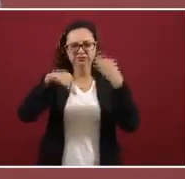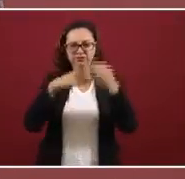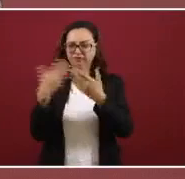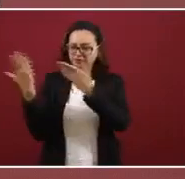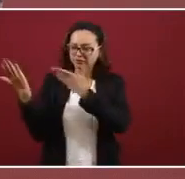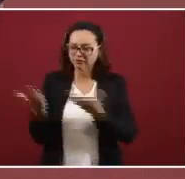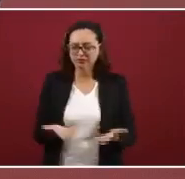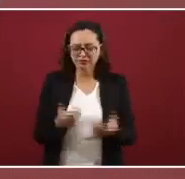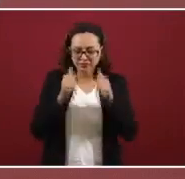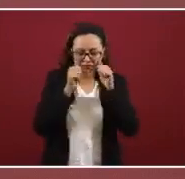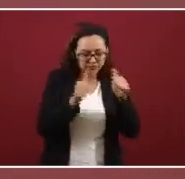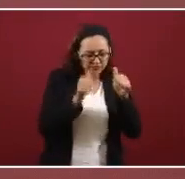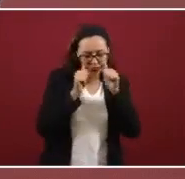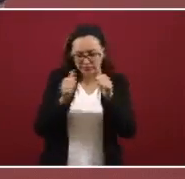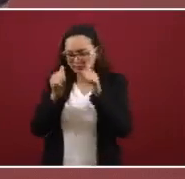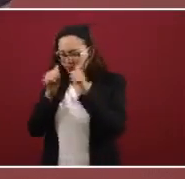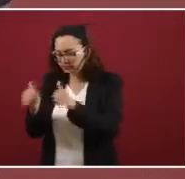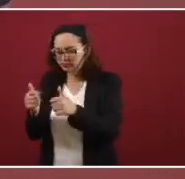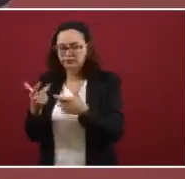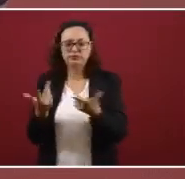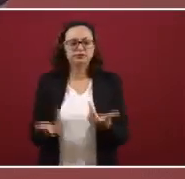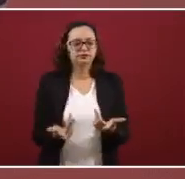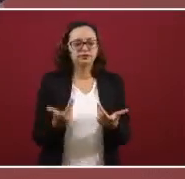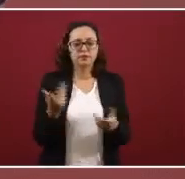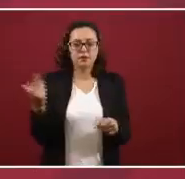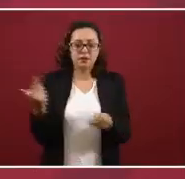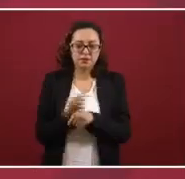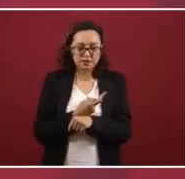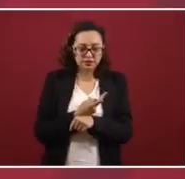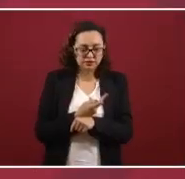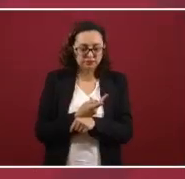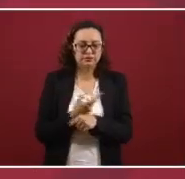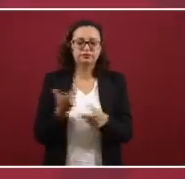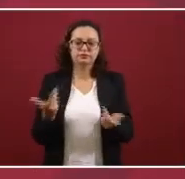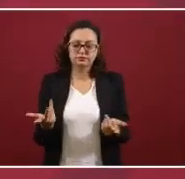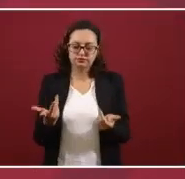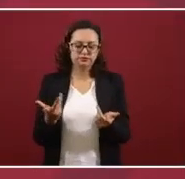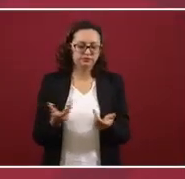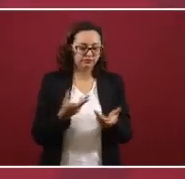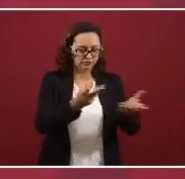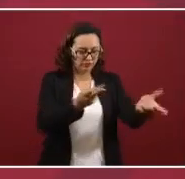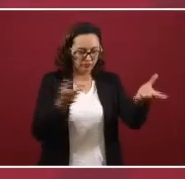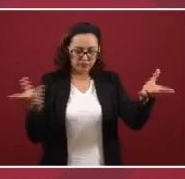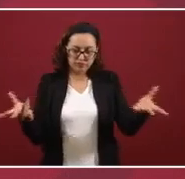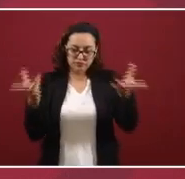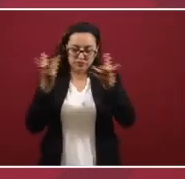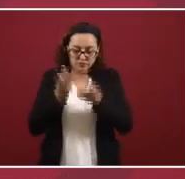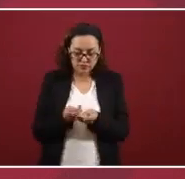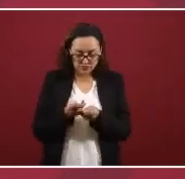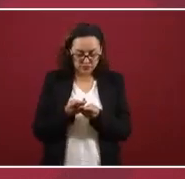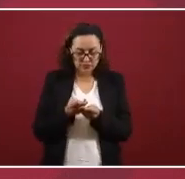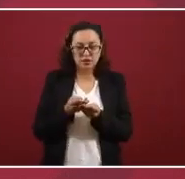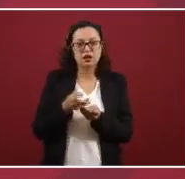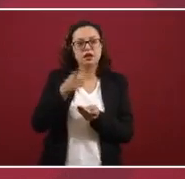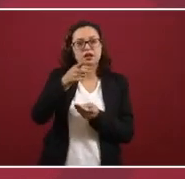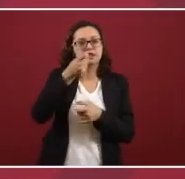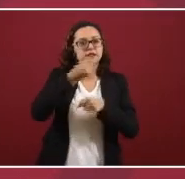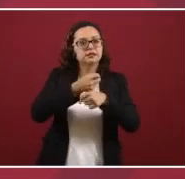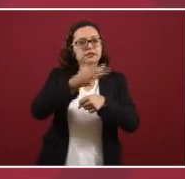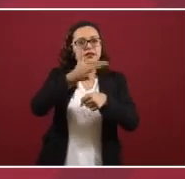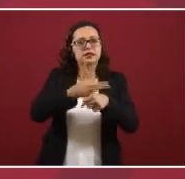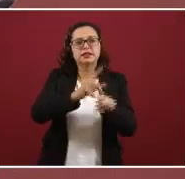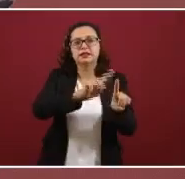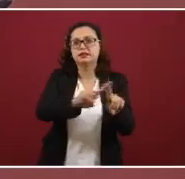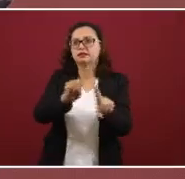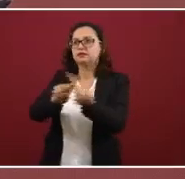Entonces, se turna a las distintas secretarías, tienen instrucción de atender a